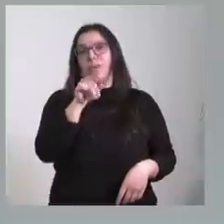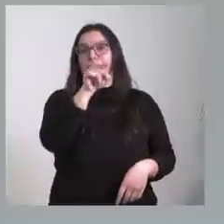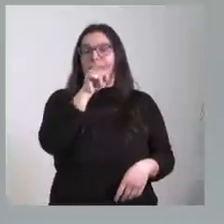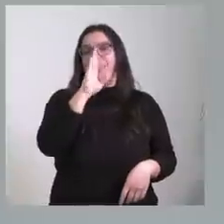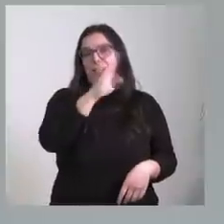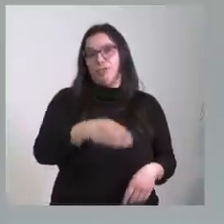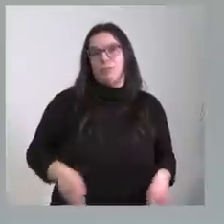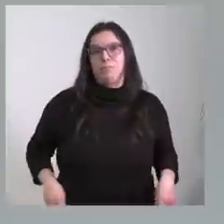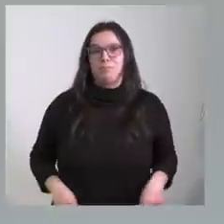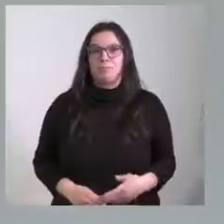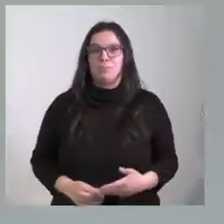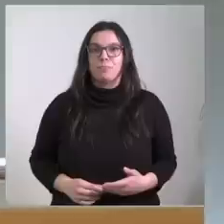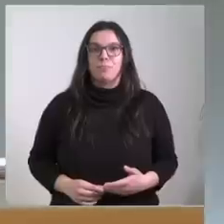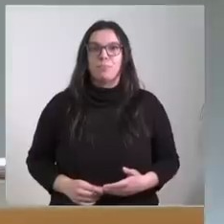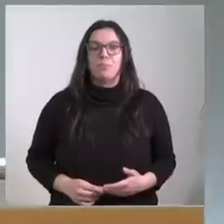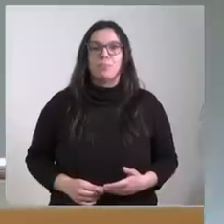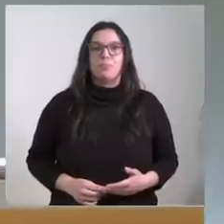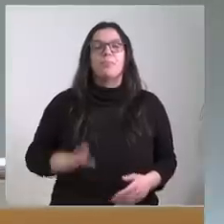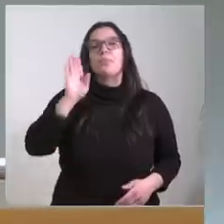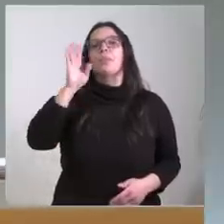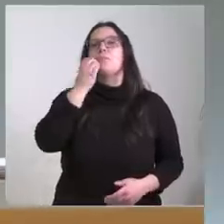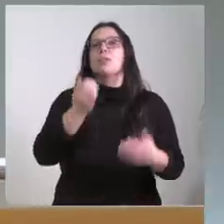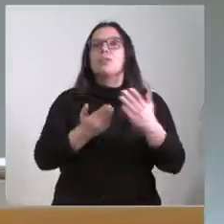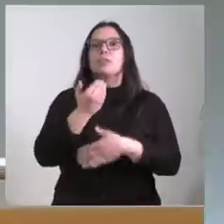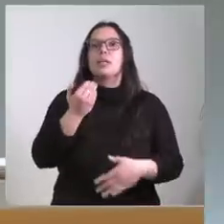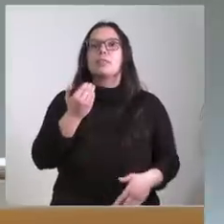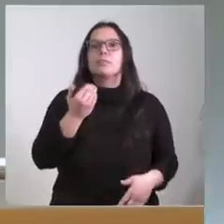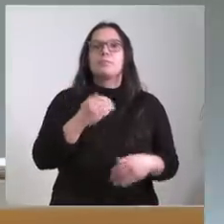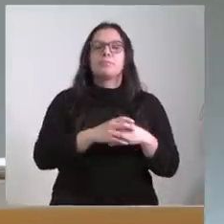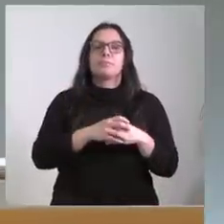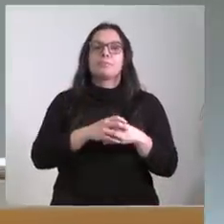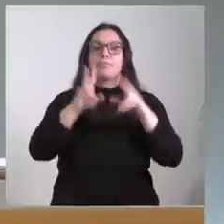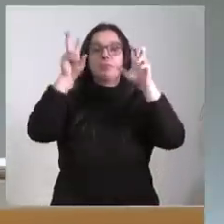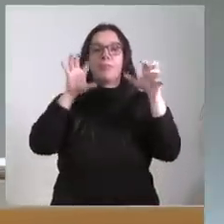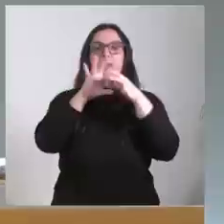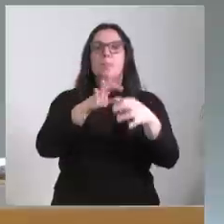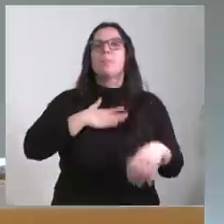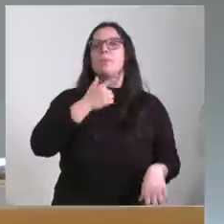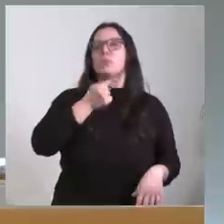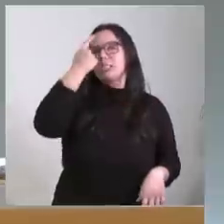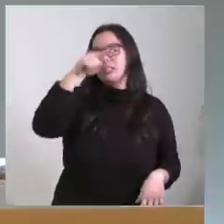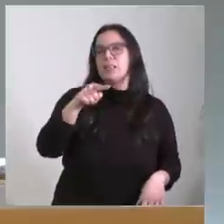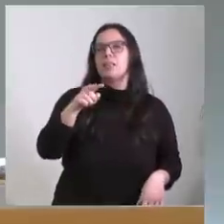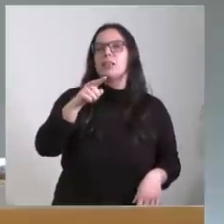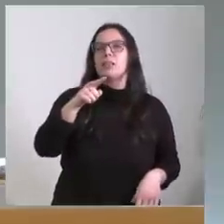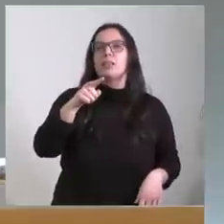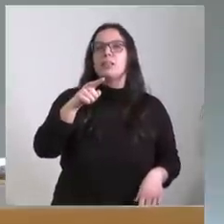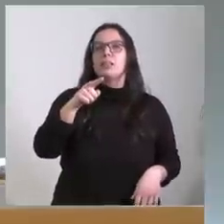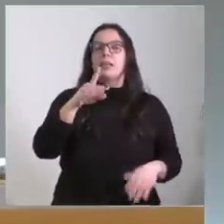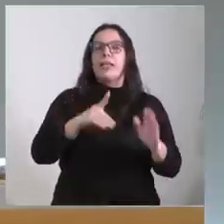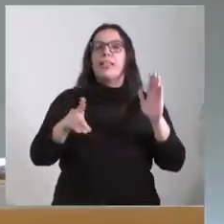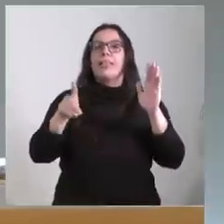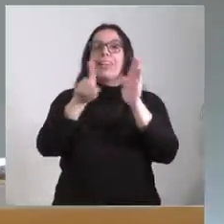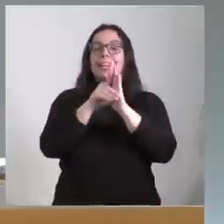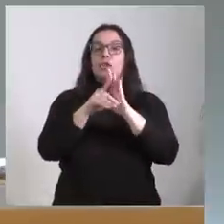mismo Sí buenos días respecto a este asunto Me gustaría saber cuándo van a aprobar el decreto de